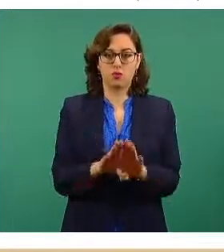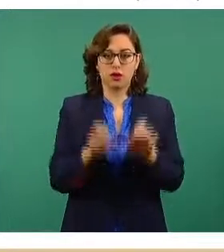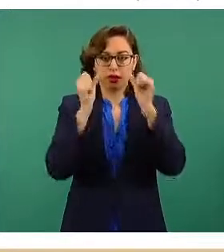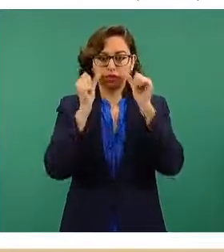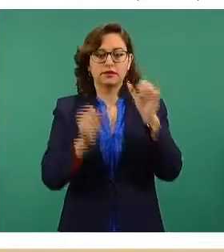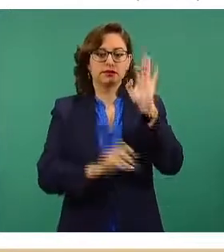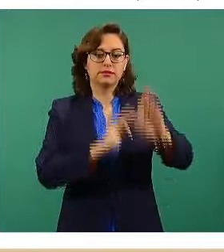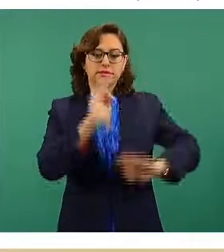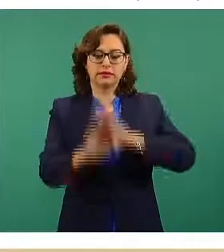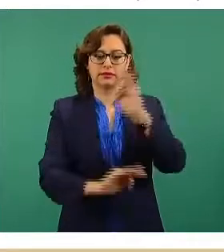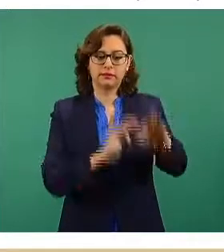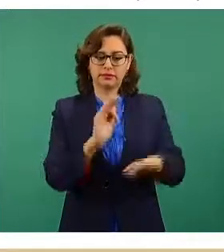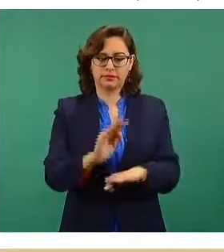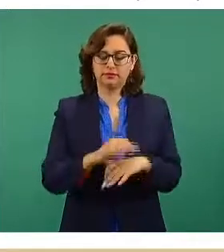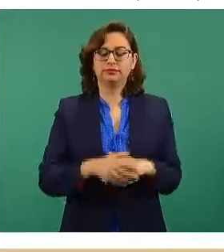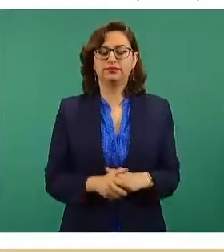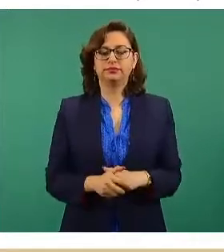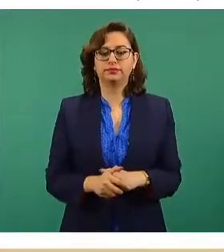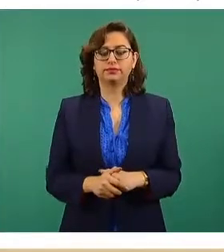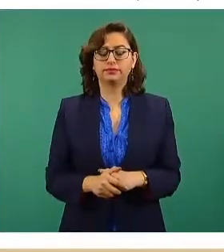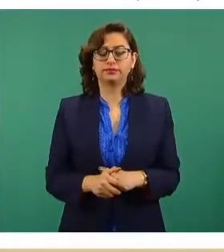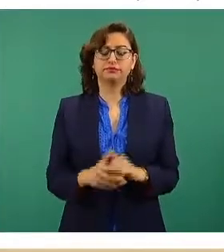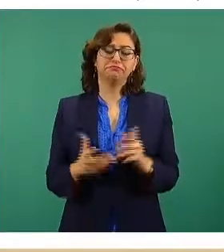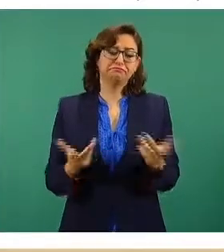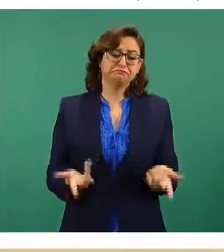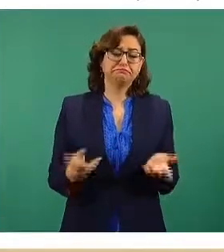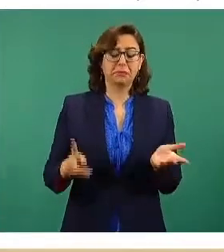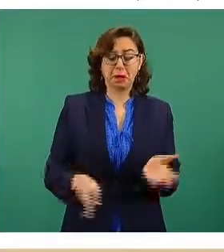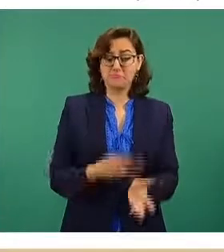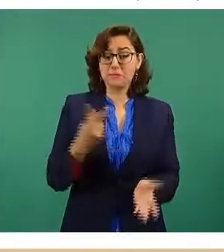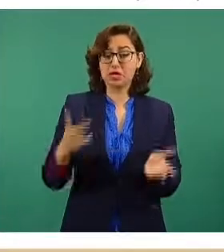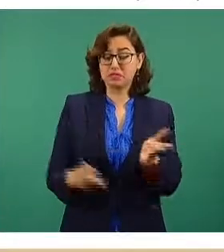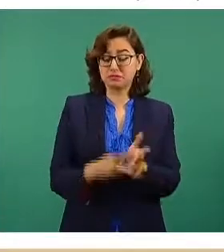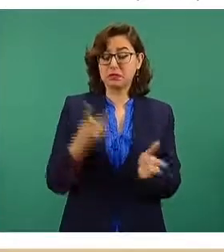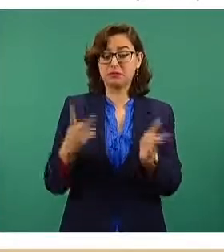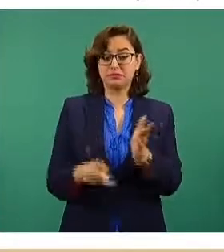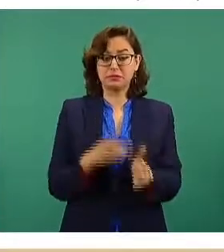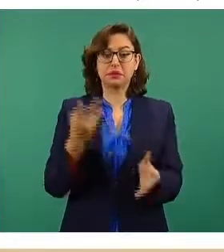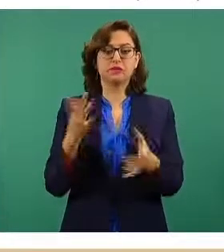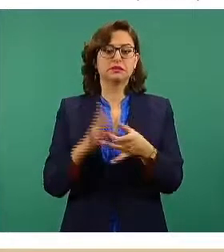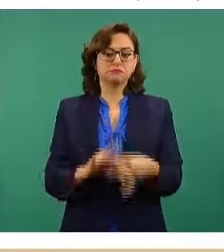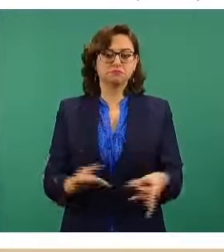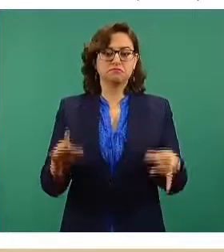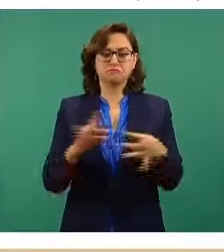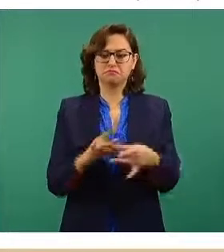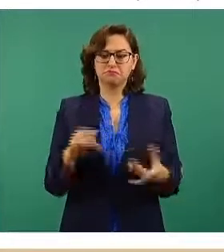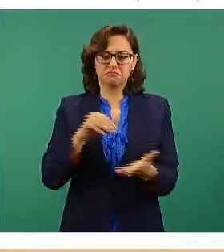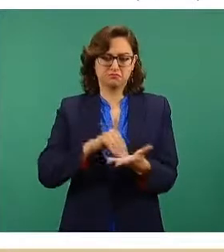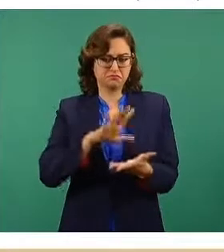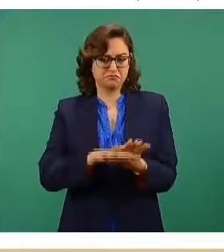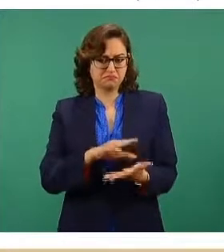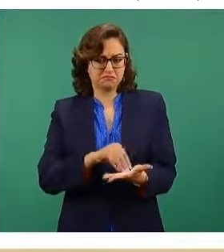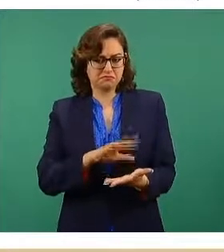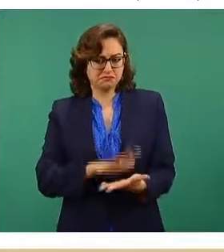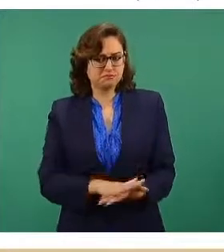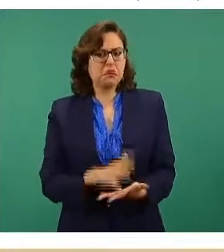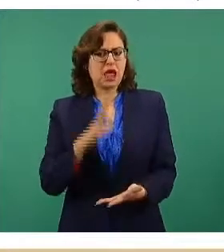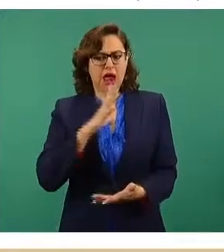COVID. Hemos comentado en múltiples ocasiones, y es un hecho conocido, documentado, incluso